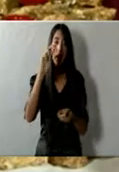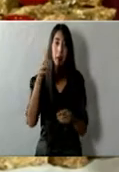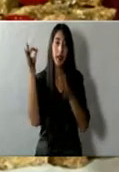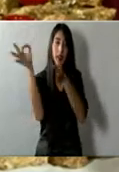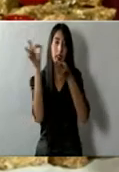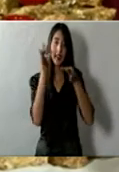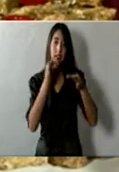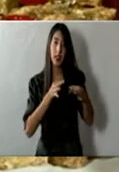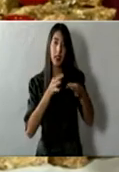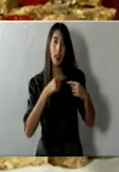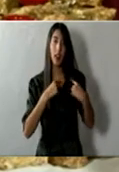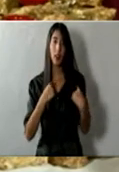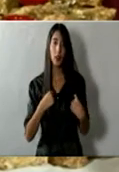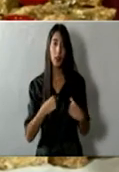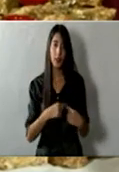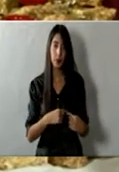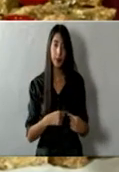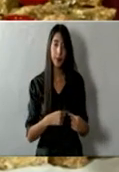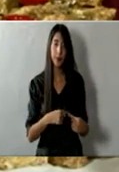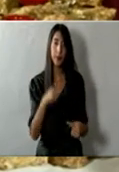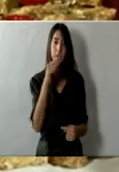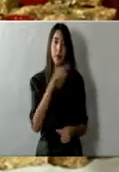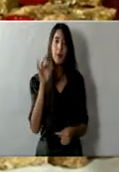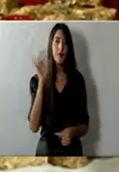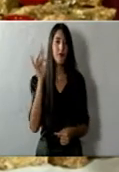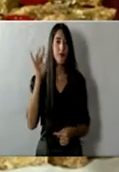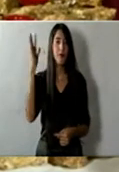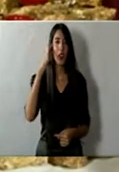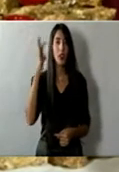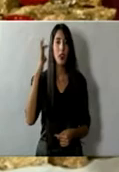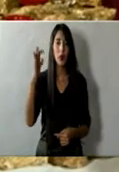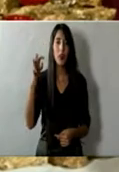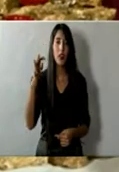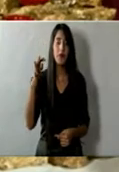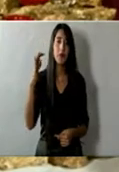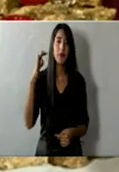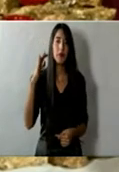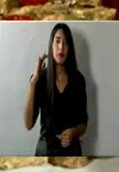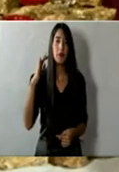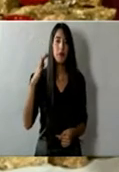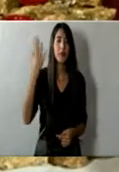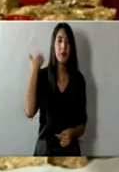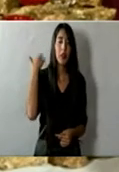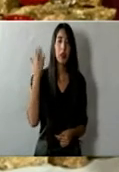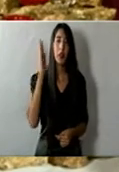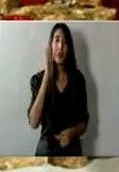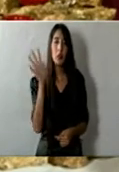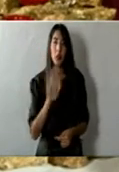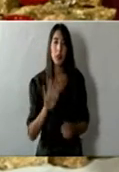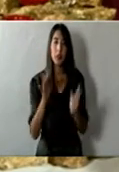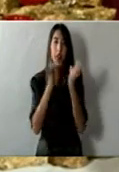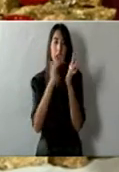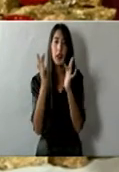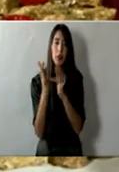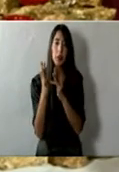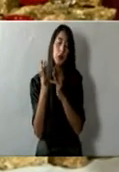corazón. Yo me recuerdo que cuando no conocía la palabra, aunque comía en mi casa y estaba